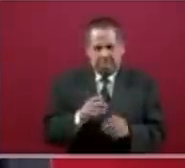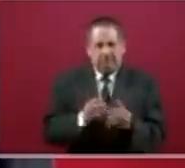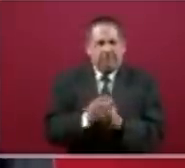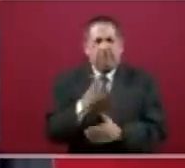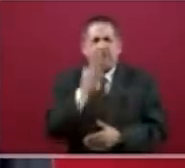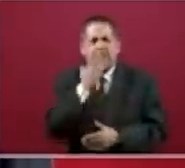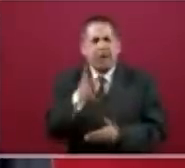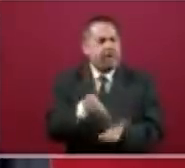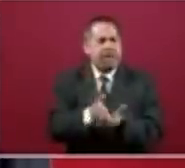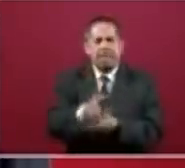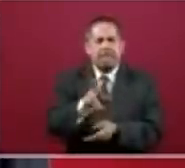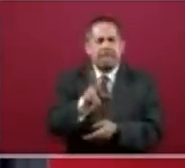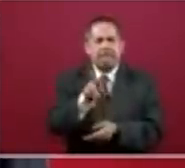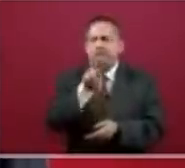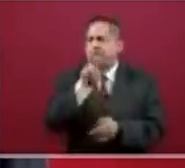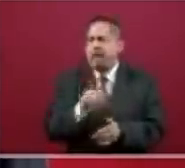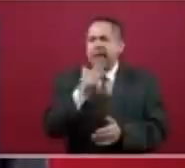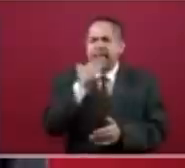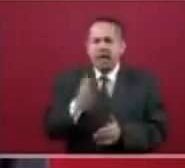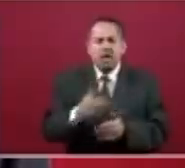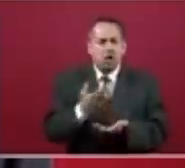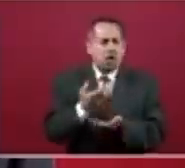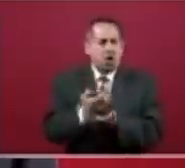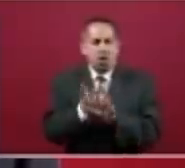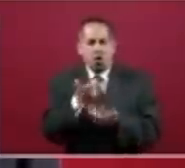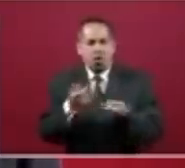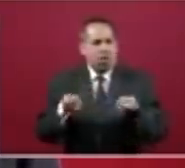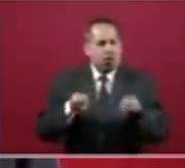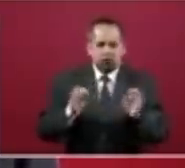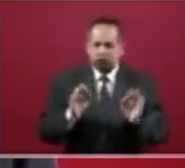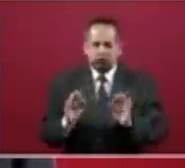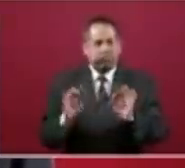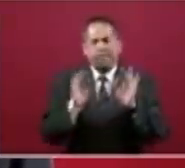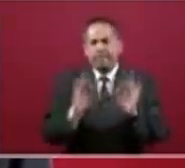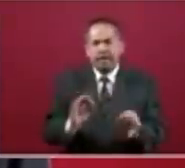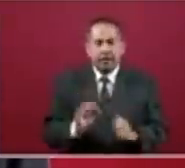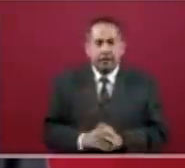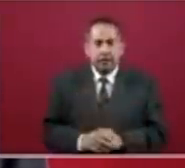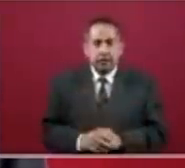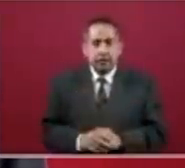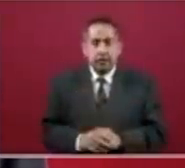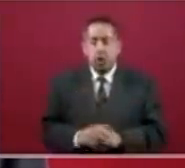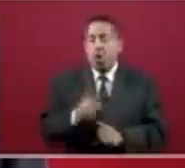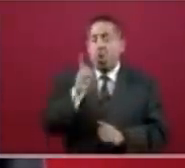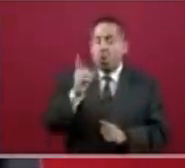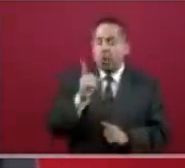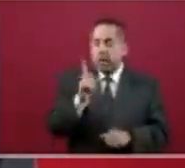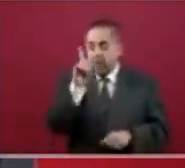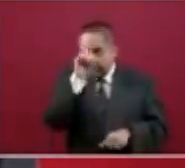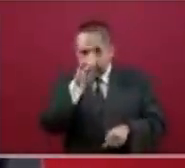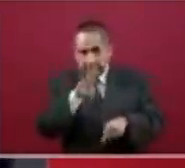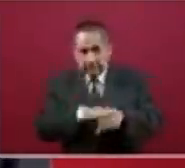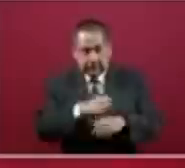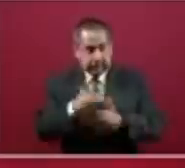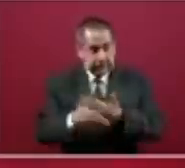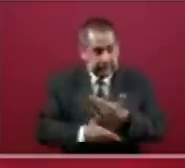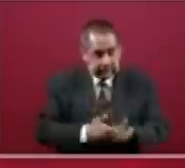en el manejo económico y la única recomendación